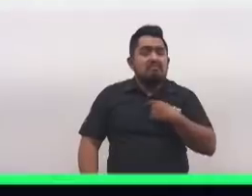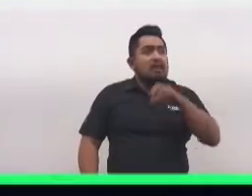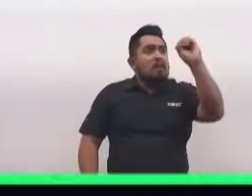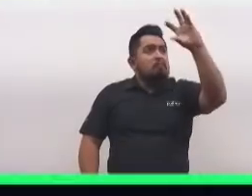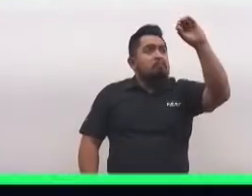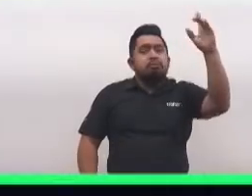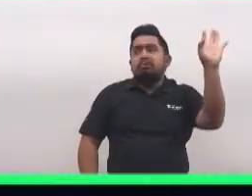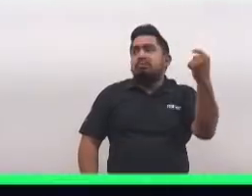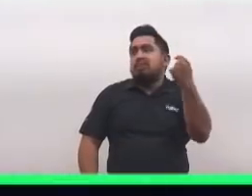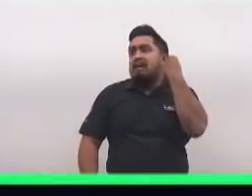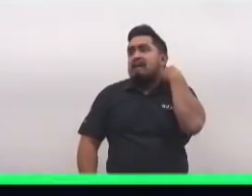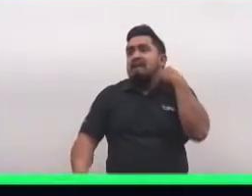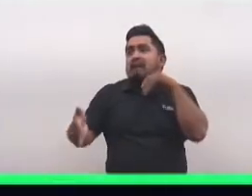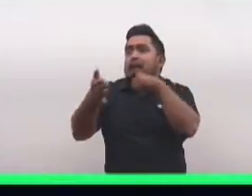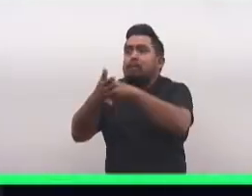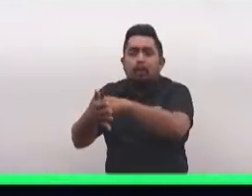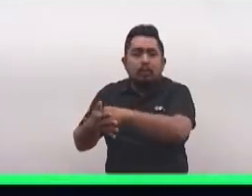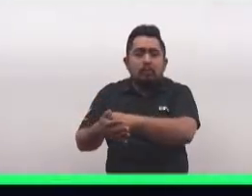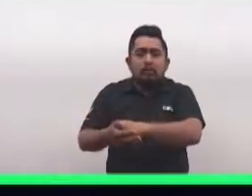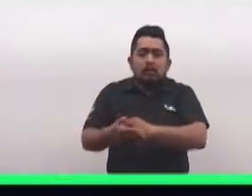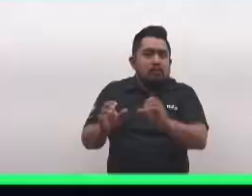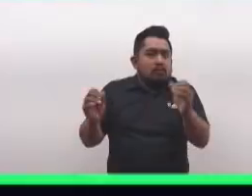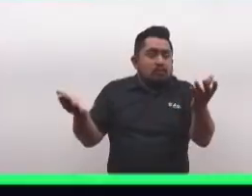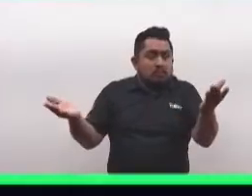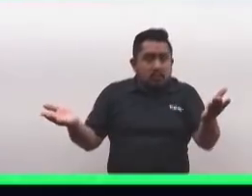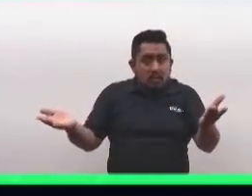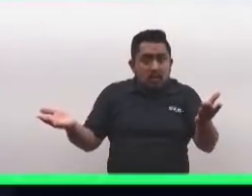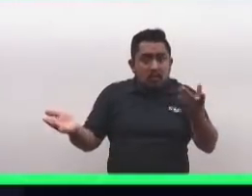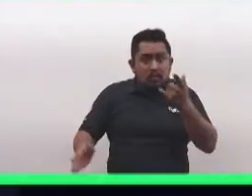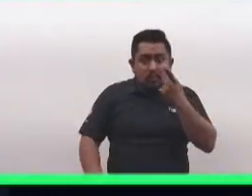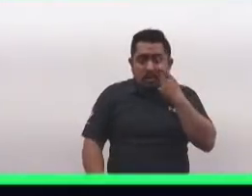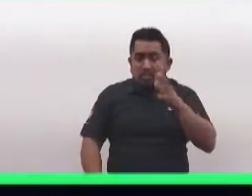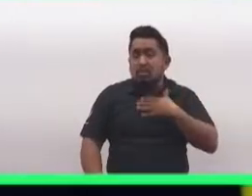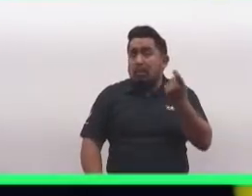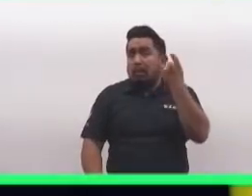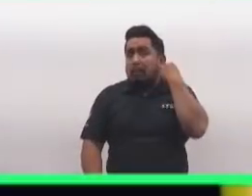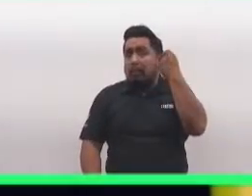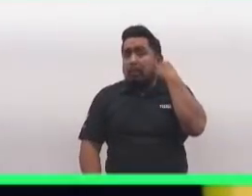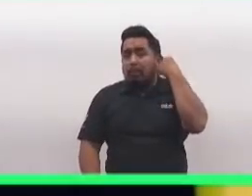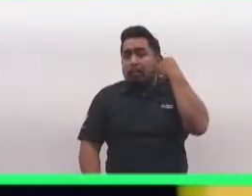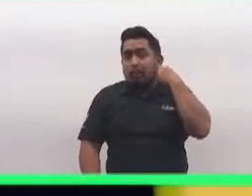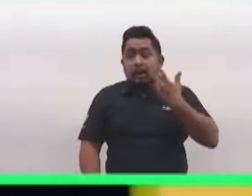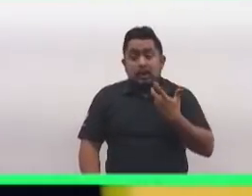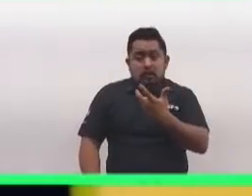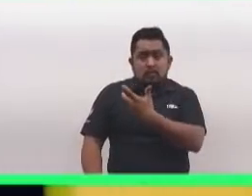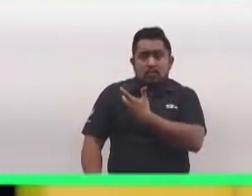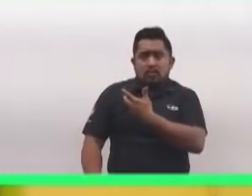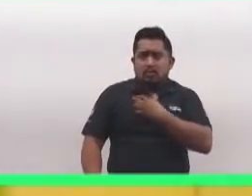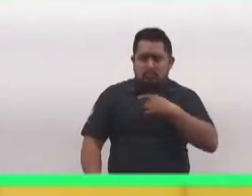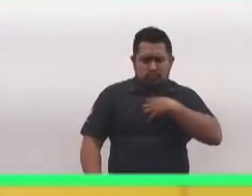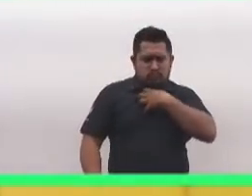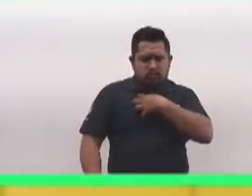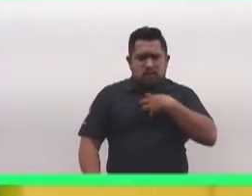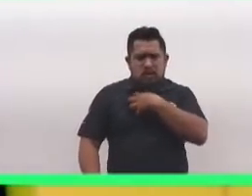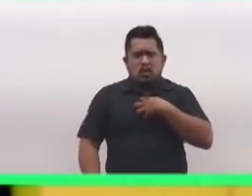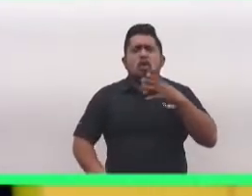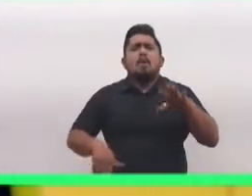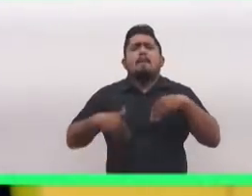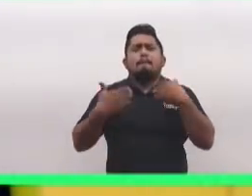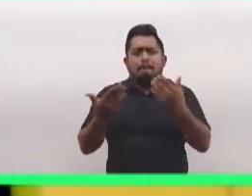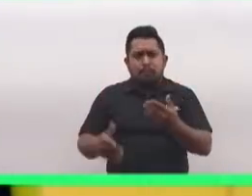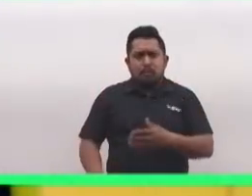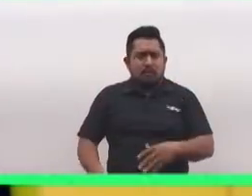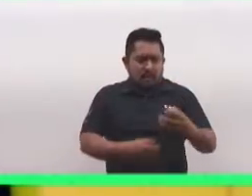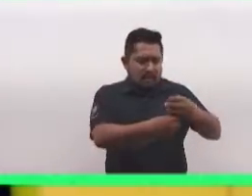de tránsito que están ahí para preservarnos la vida alguien dice amén a eso entonces no tenemos por qué molestarnos con el rótulo que nos